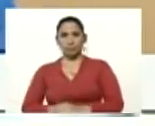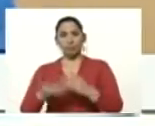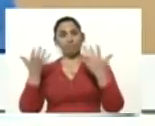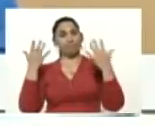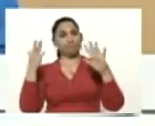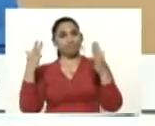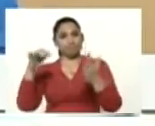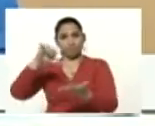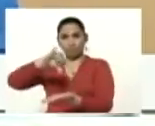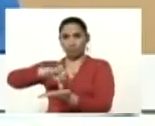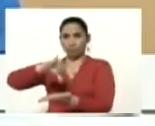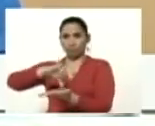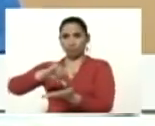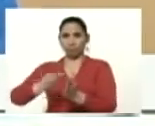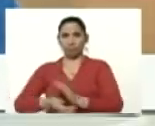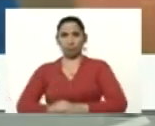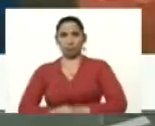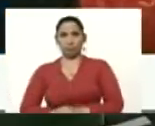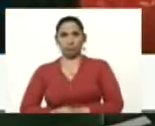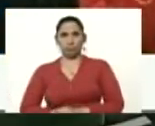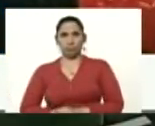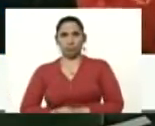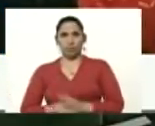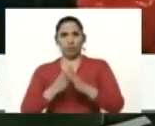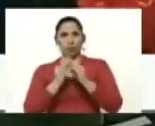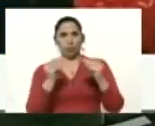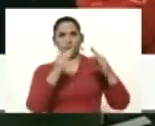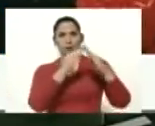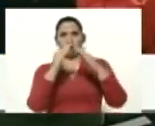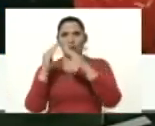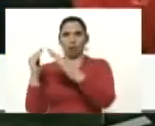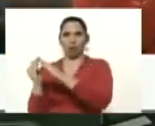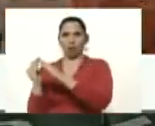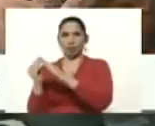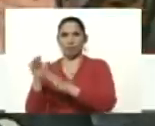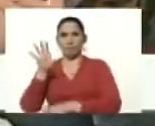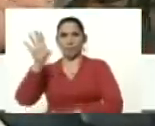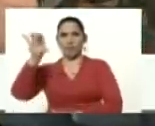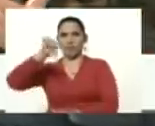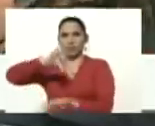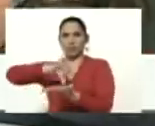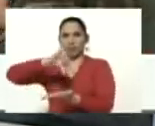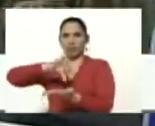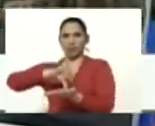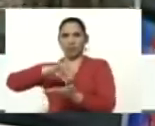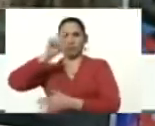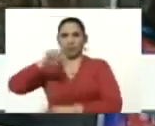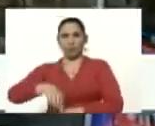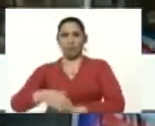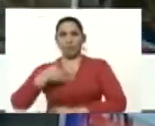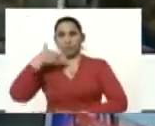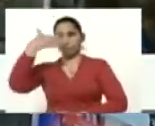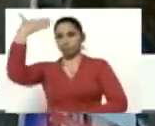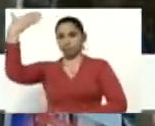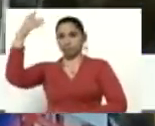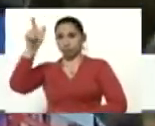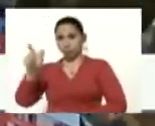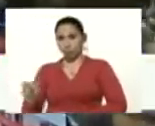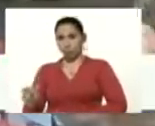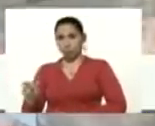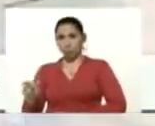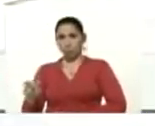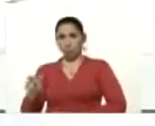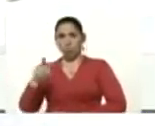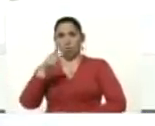Aplausos a Irán también, aplausos en todos los hogares, a la República Islámica de Irán, a la Ayatollah